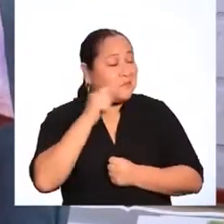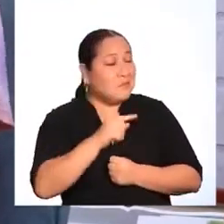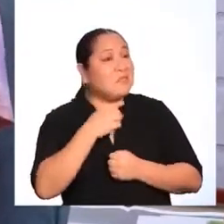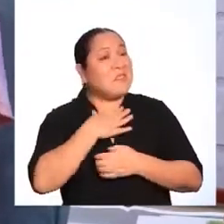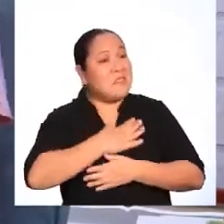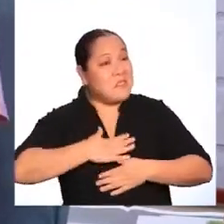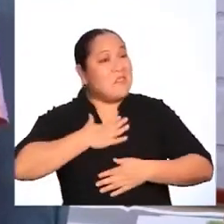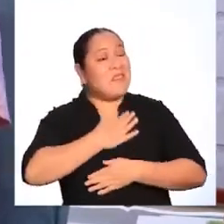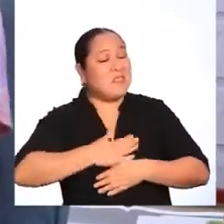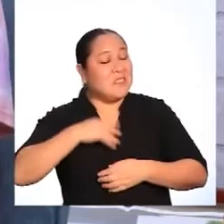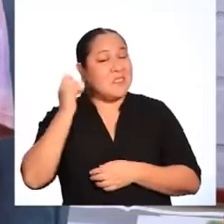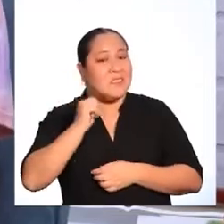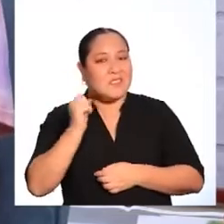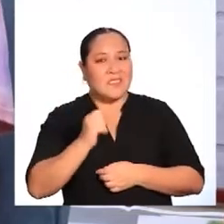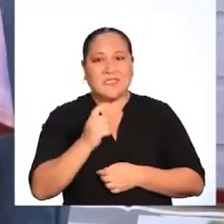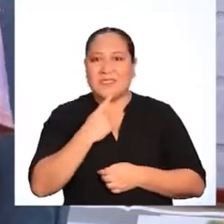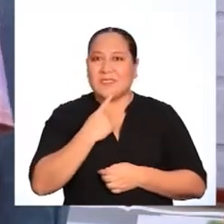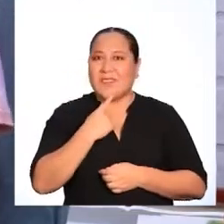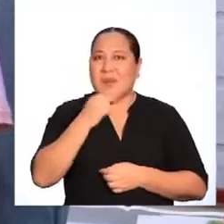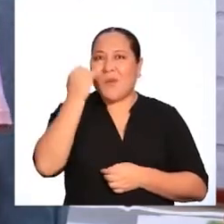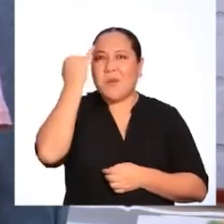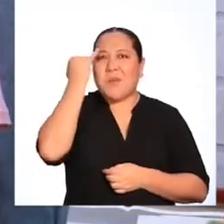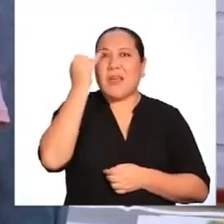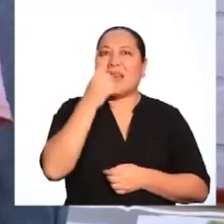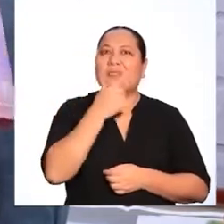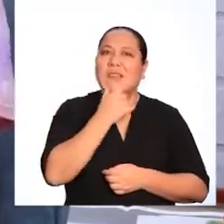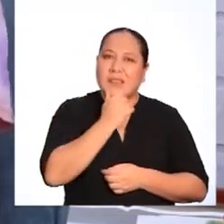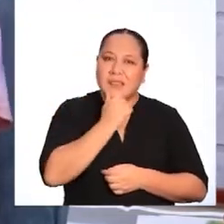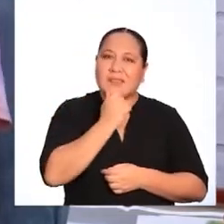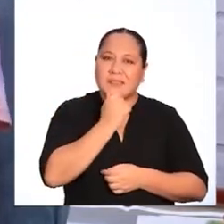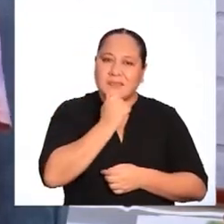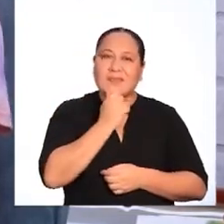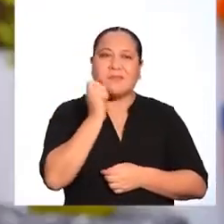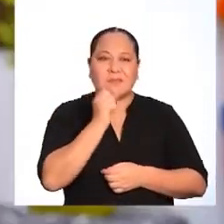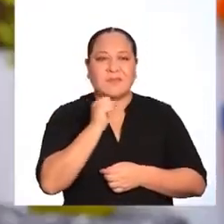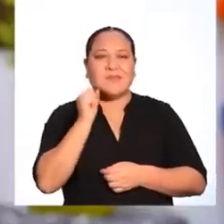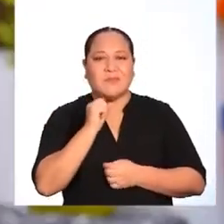bueno muy divertido hasta me lo imaginé